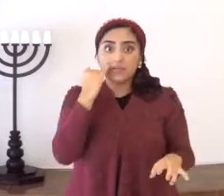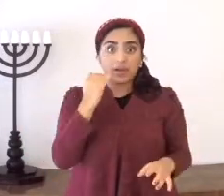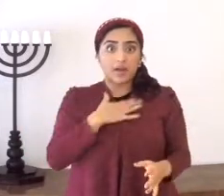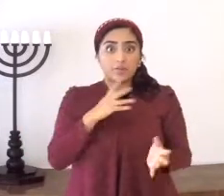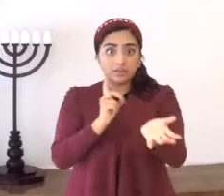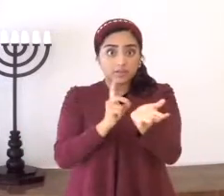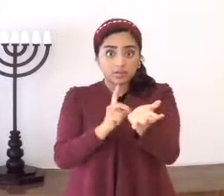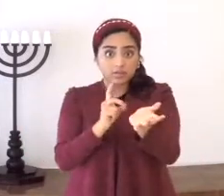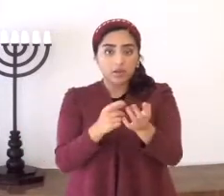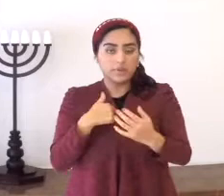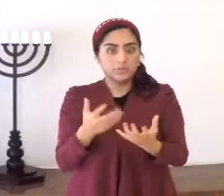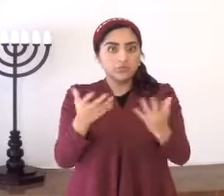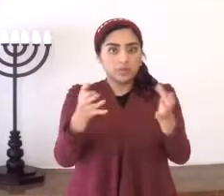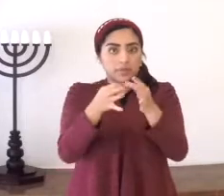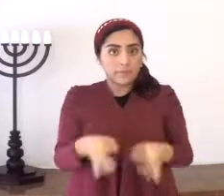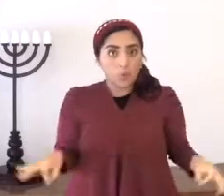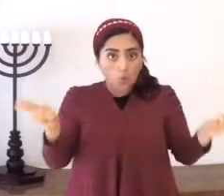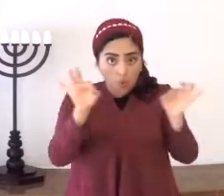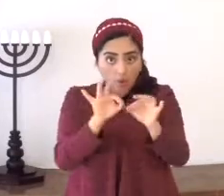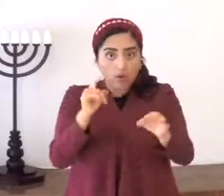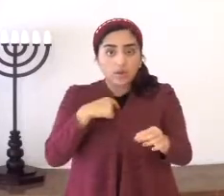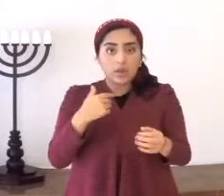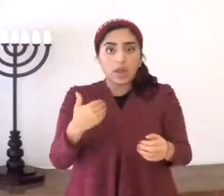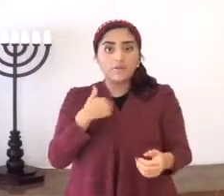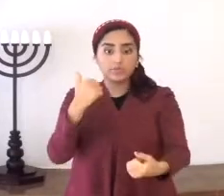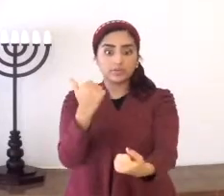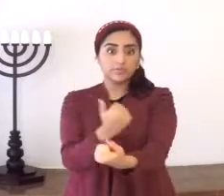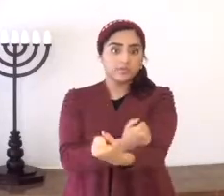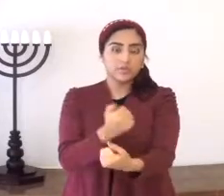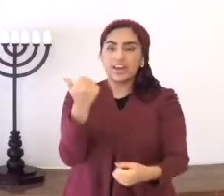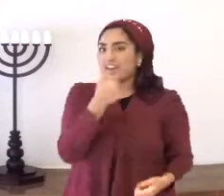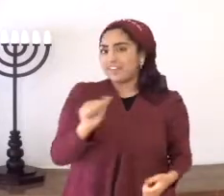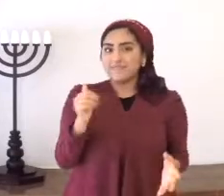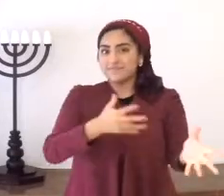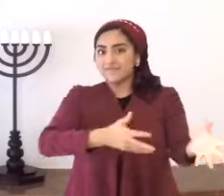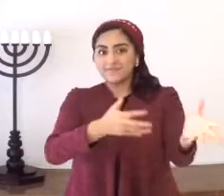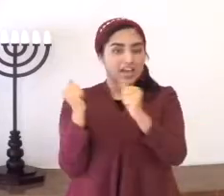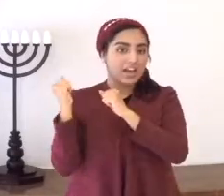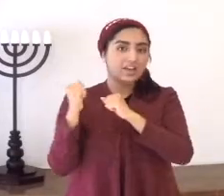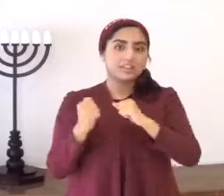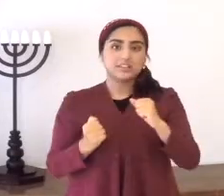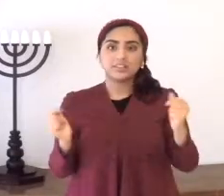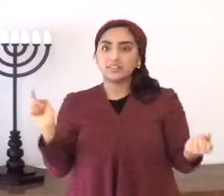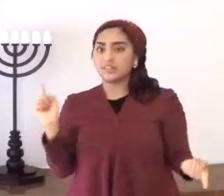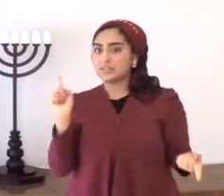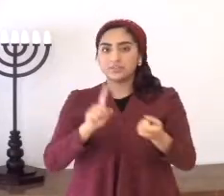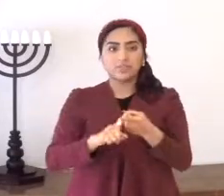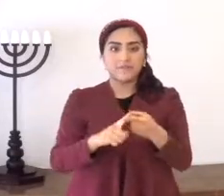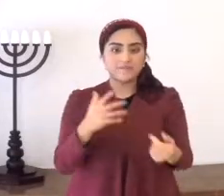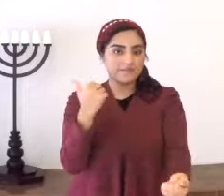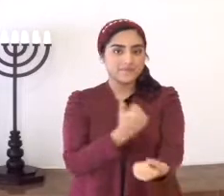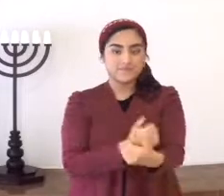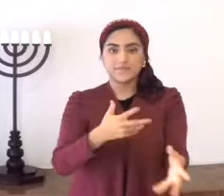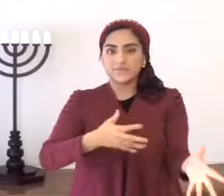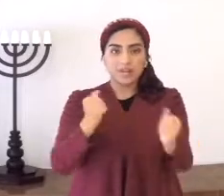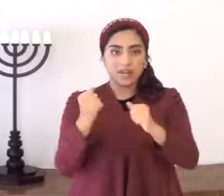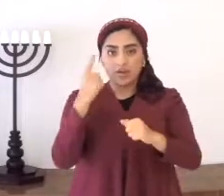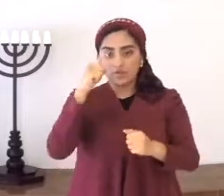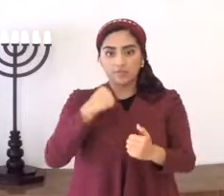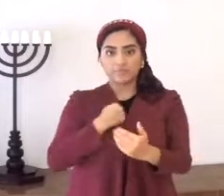que yo te decía. Si como médico para mí es muy importante ponerle rápido una inyección, etcétera, adrenalina